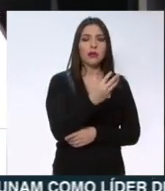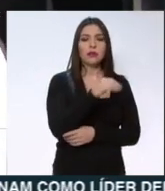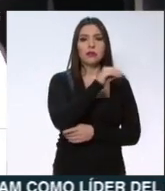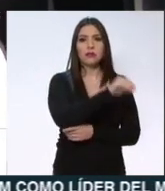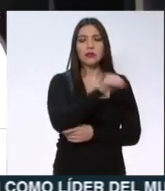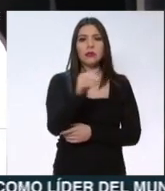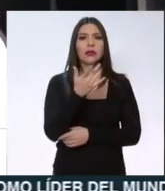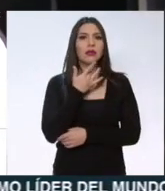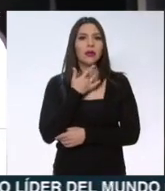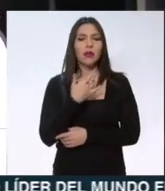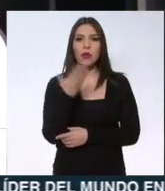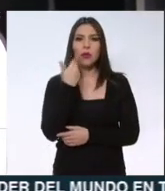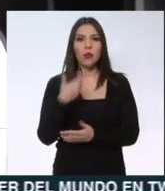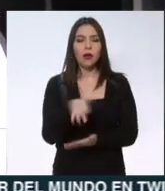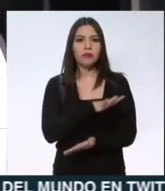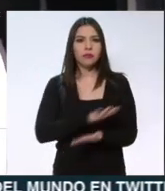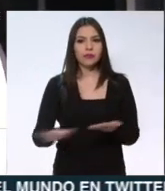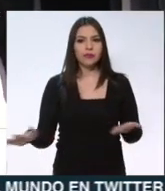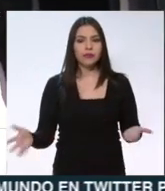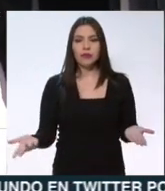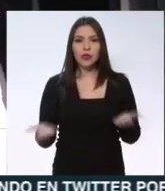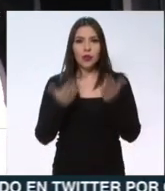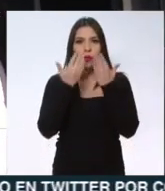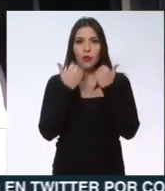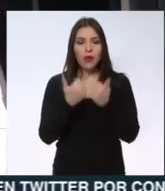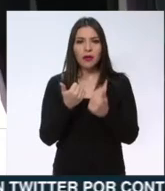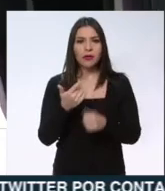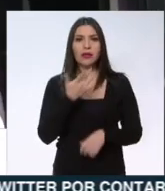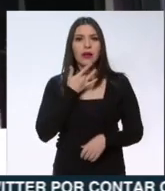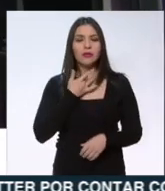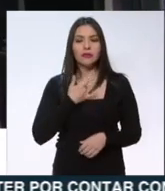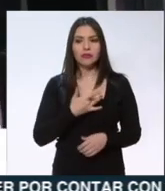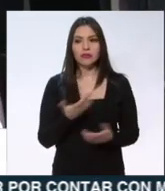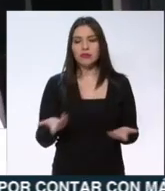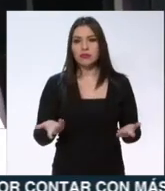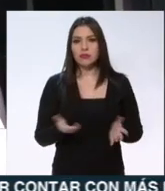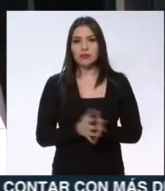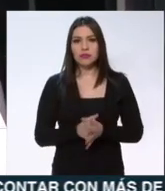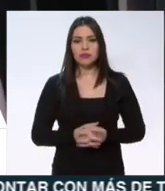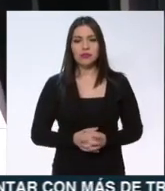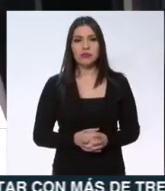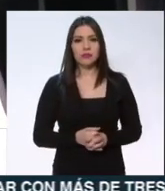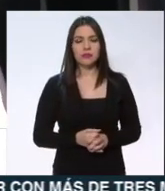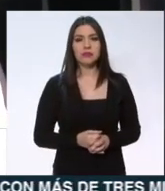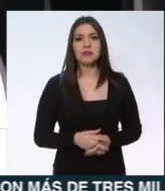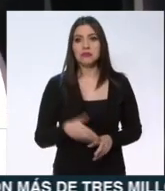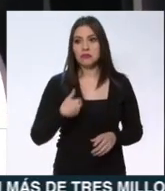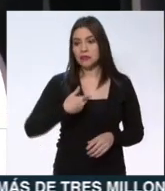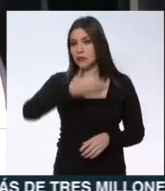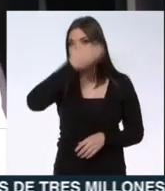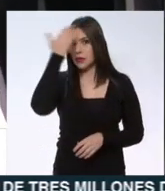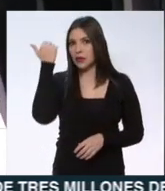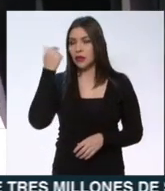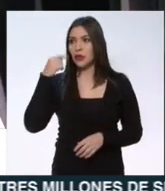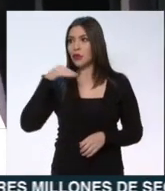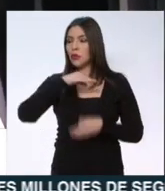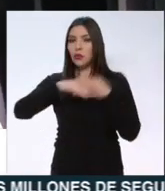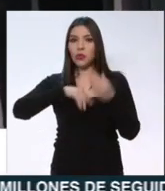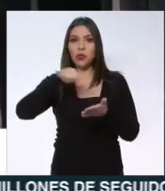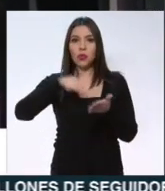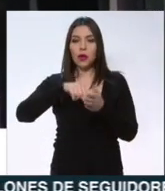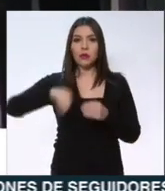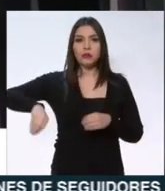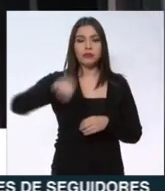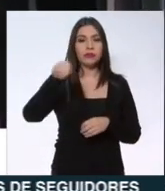gasolineras que no encuentro. O sea que no hay servicio. No sé si ya haya desabasto en toda la